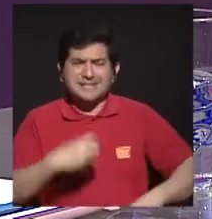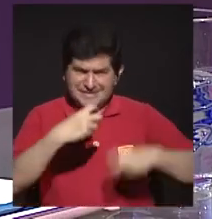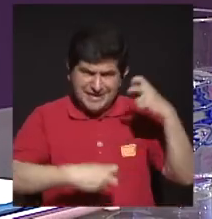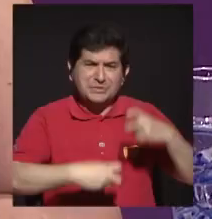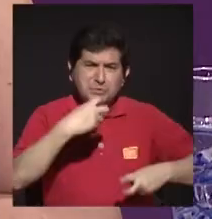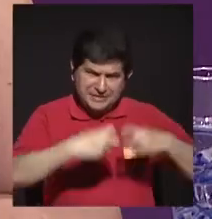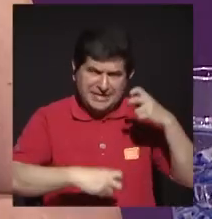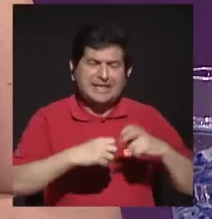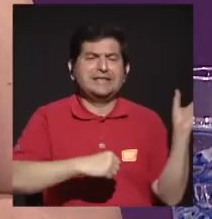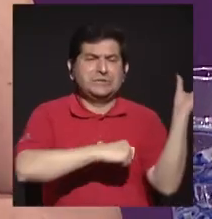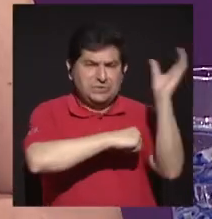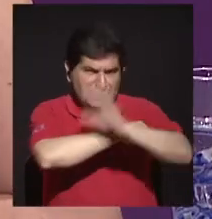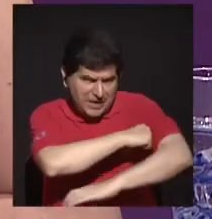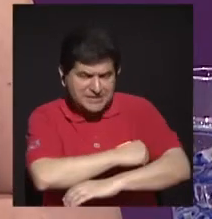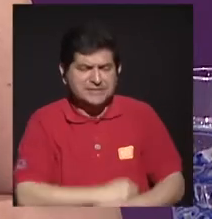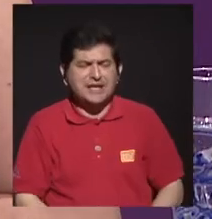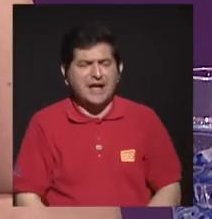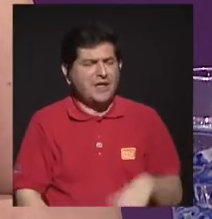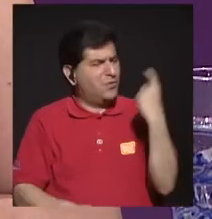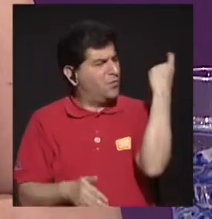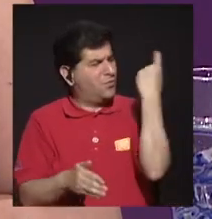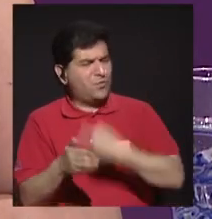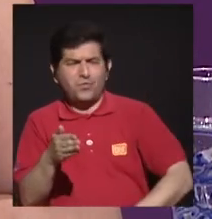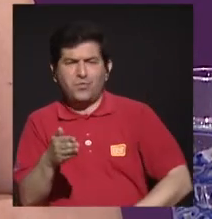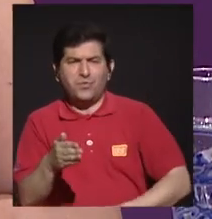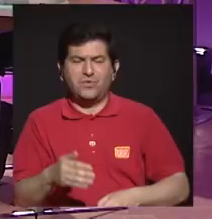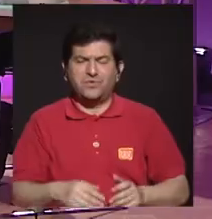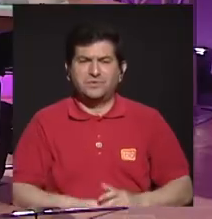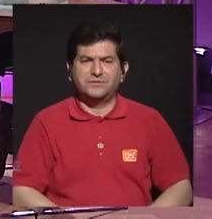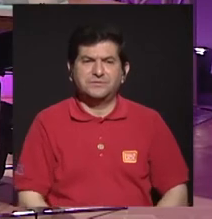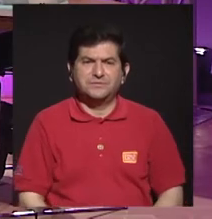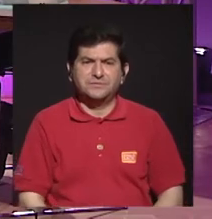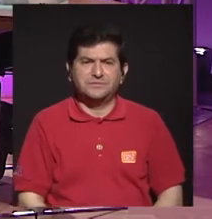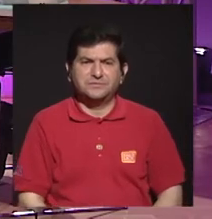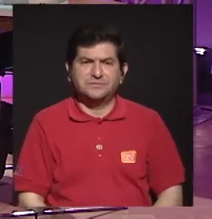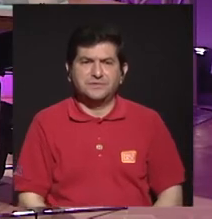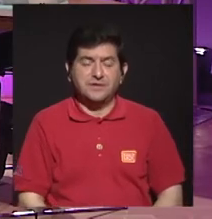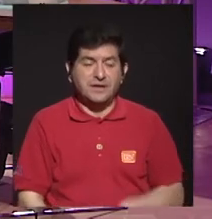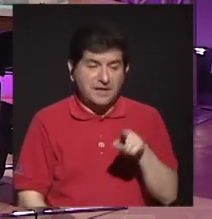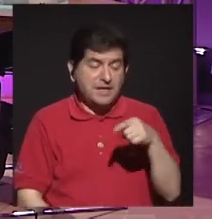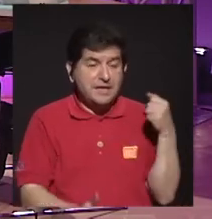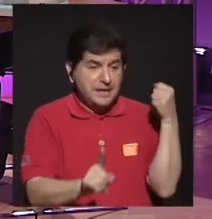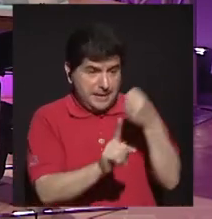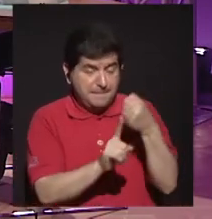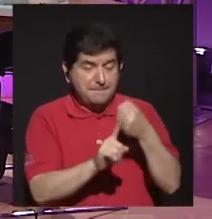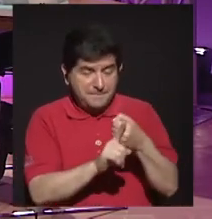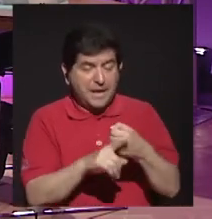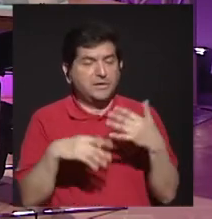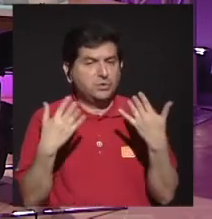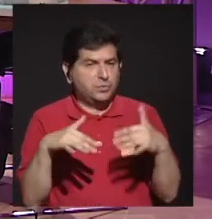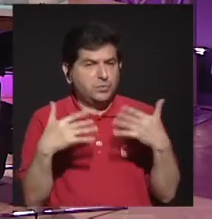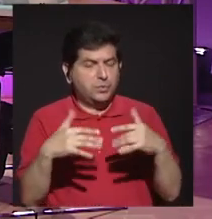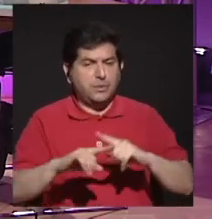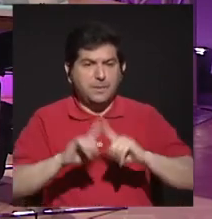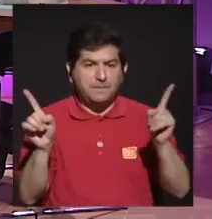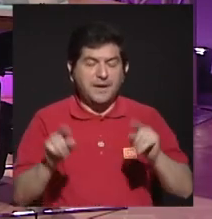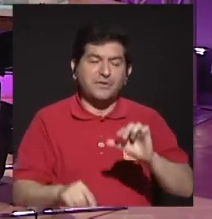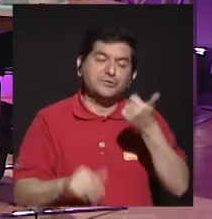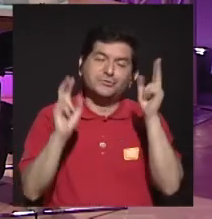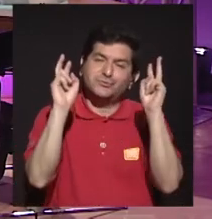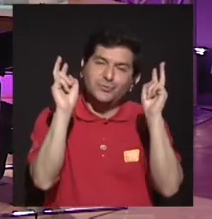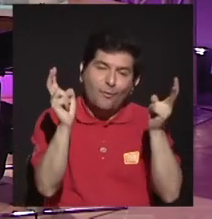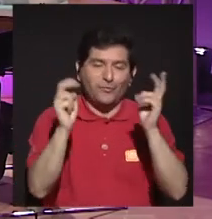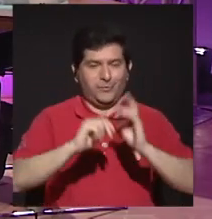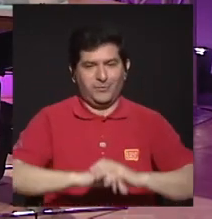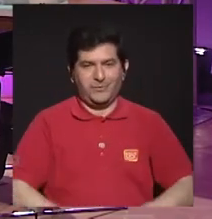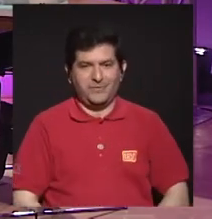que está penalizado de forma muy fuerte para el impacto que realmente tiene. Pero ahí entramos en otro tema que